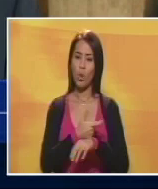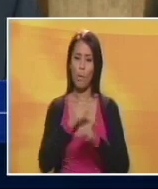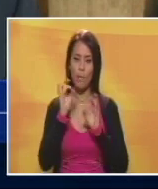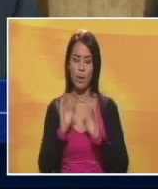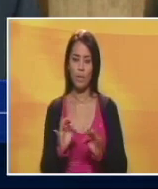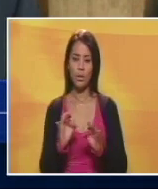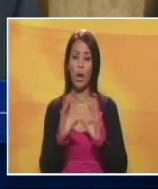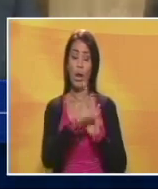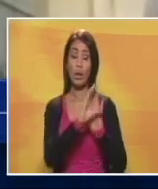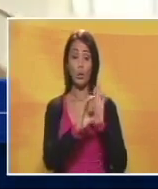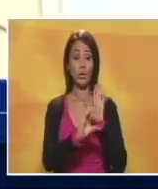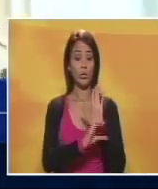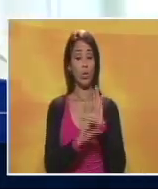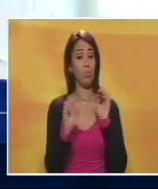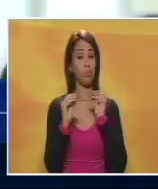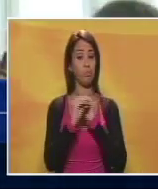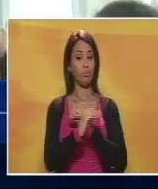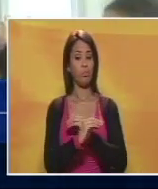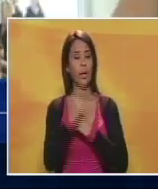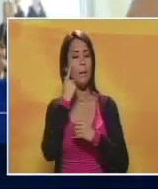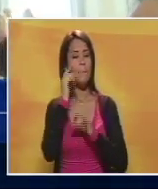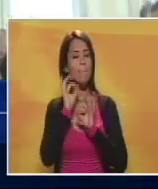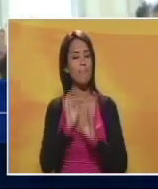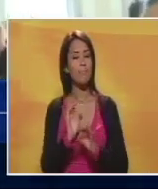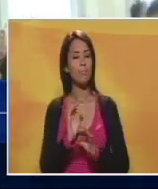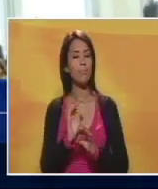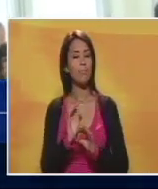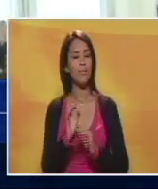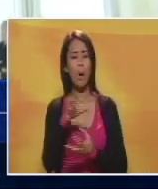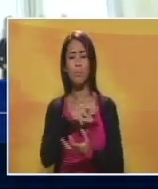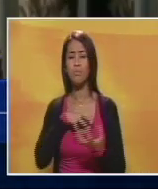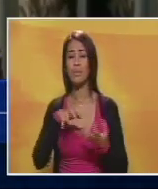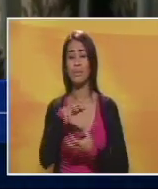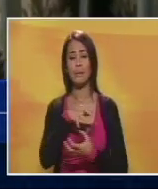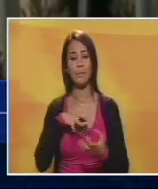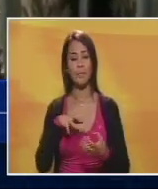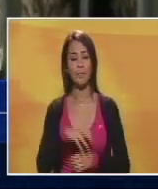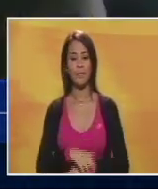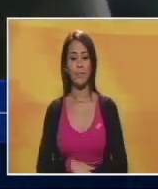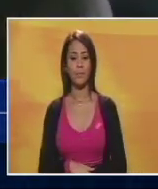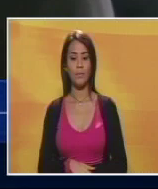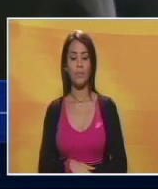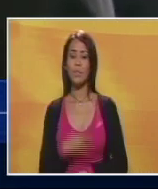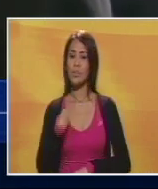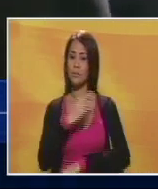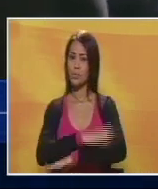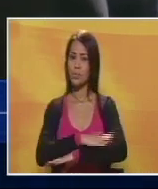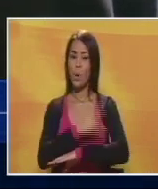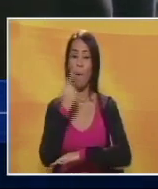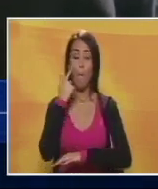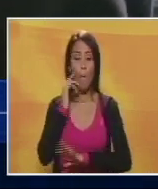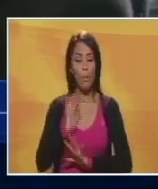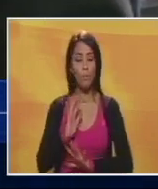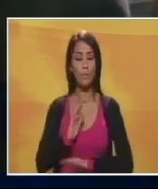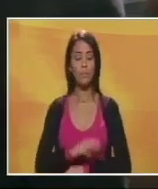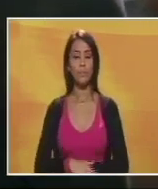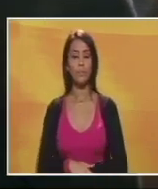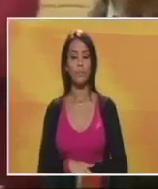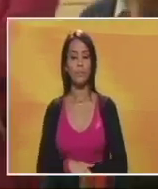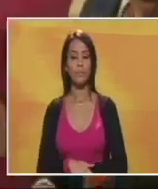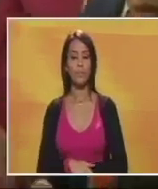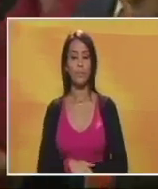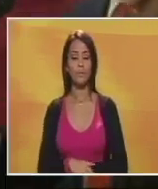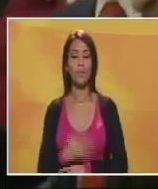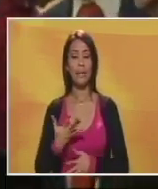la Constitución, pese a que se esperan enfrentamientos violentos, y considera que su actuación puede ser equivalente a la